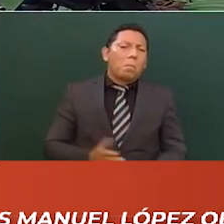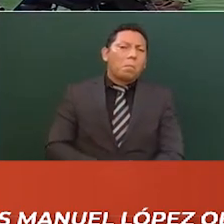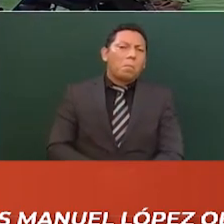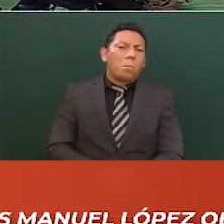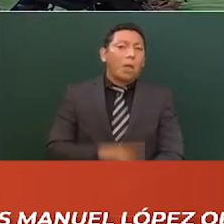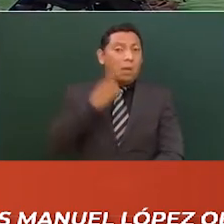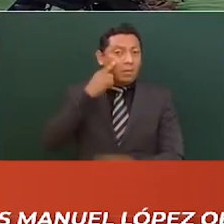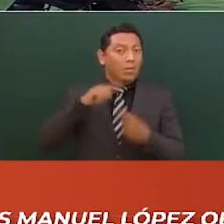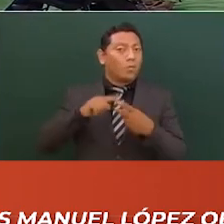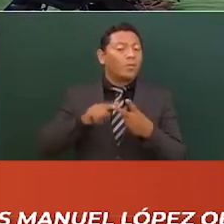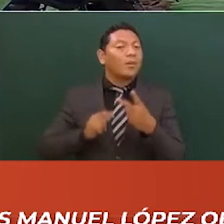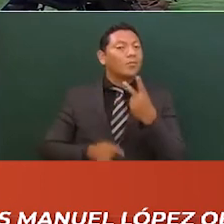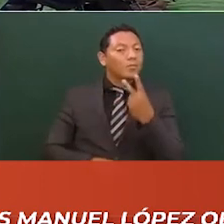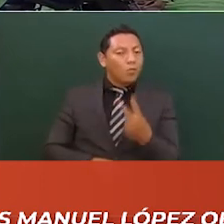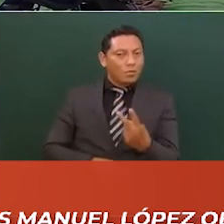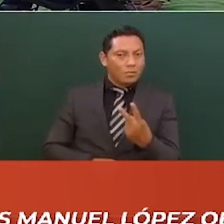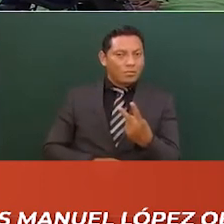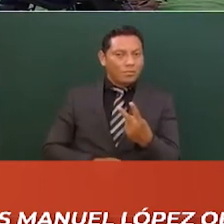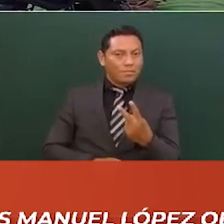Aquí hay dos cosas.